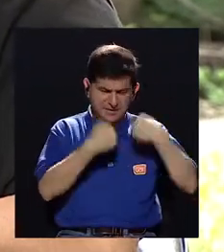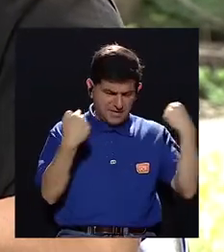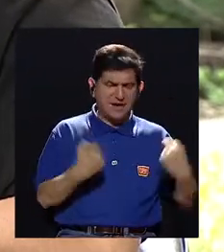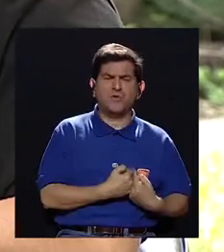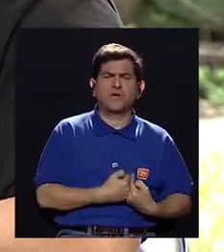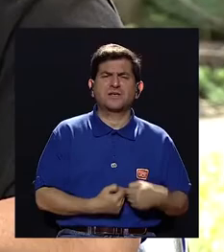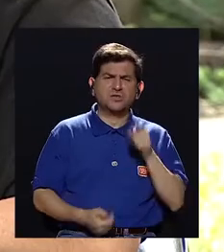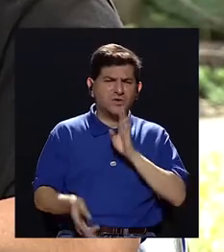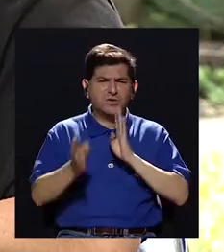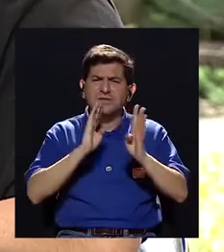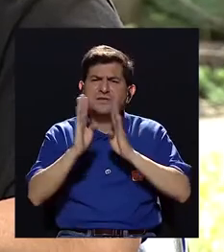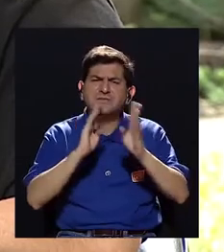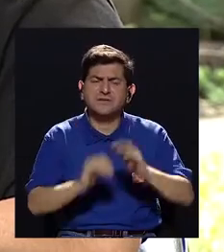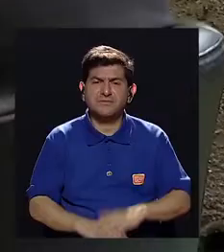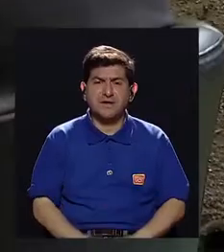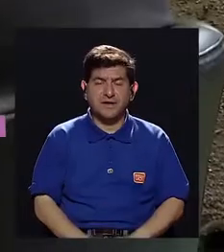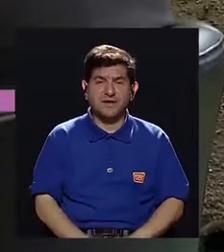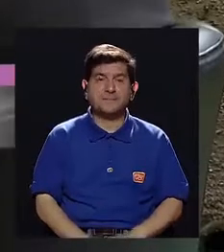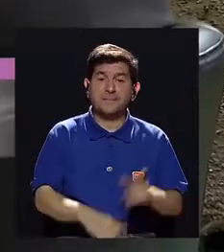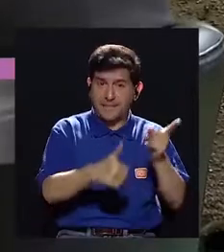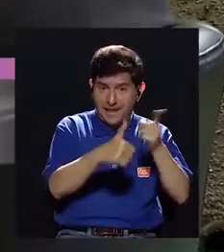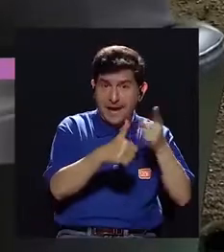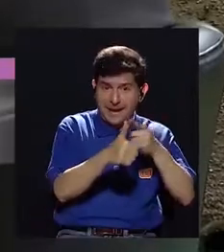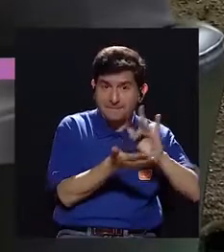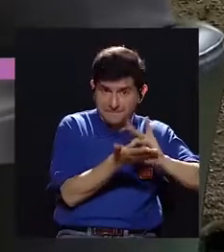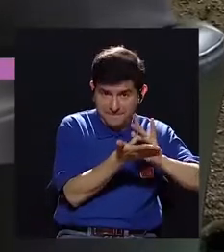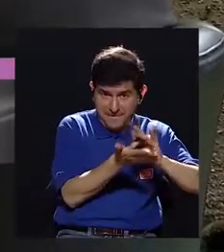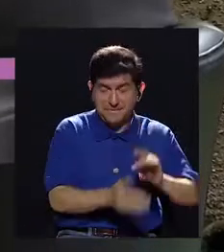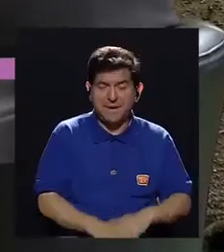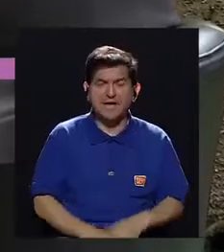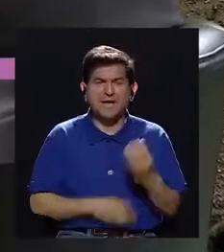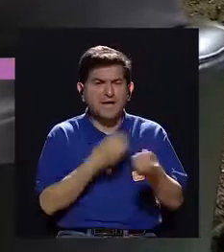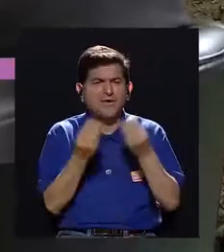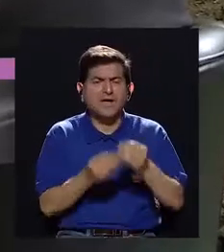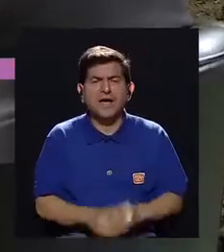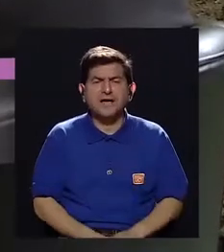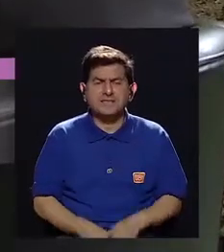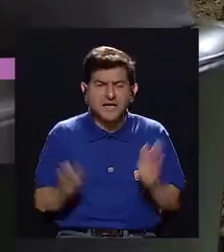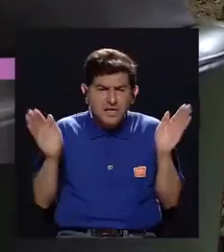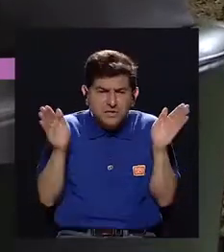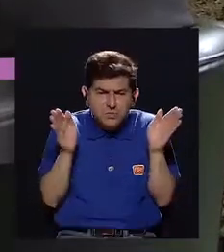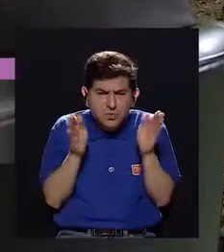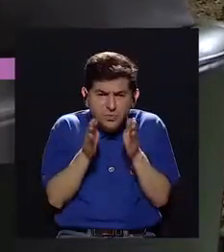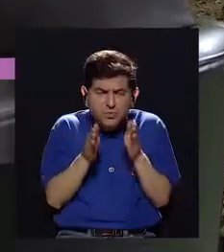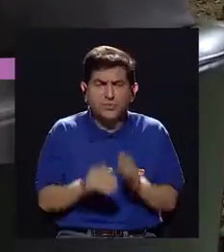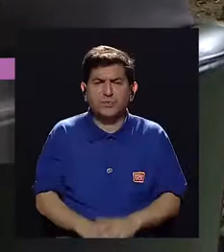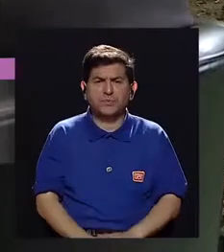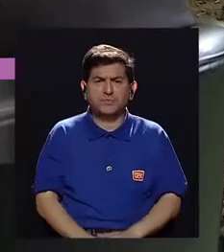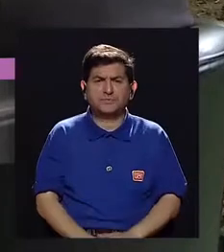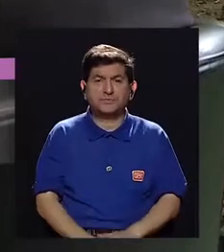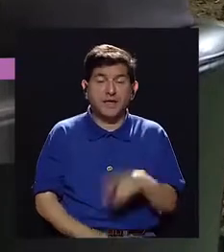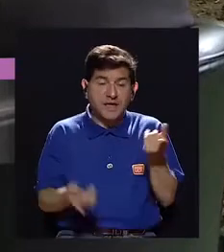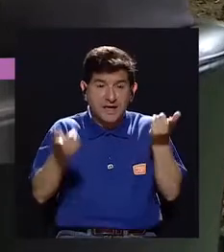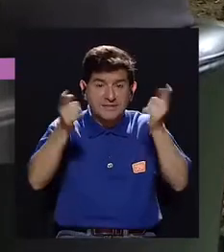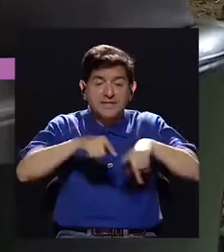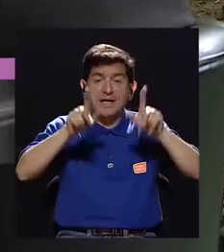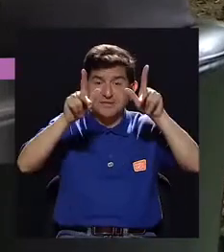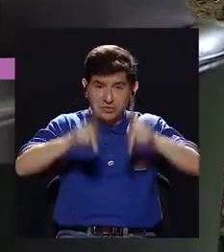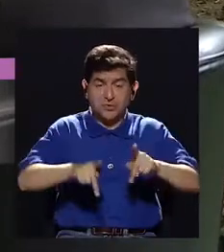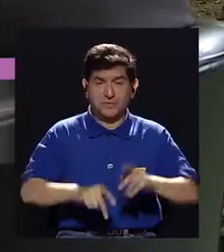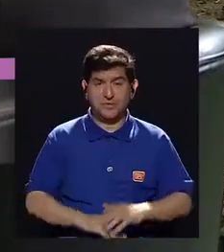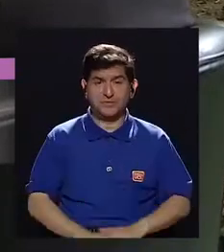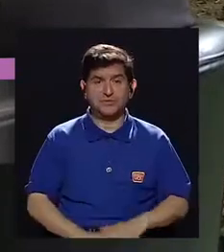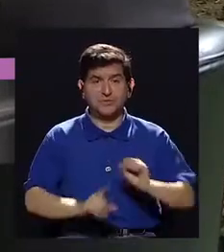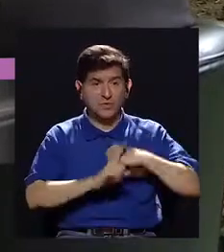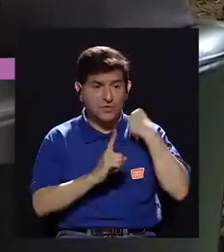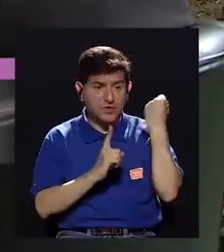si podemos referirnos a eso, doctor? Claro, la beclometasona, como lo que hace es desinflamar, no abrir las vías respiratorias. Entonces, si la